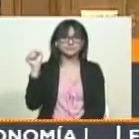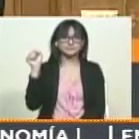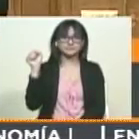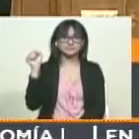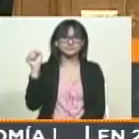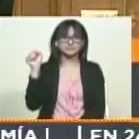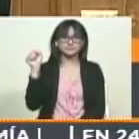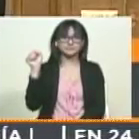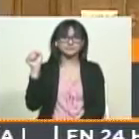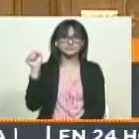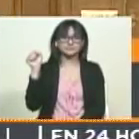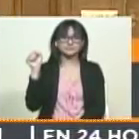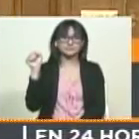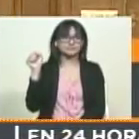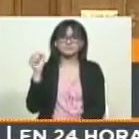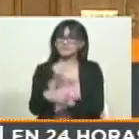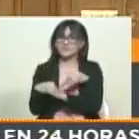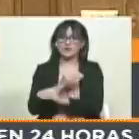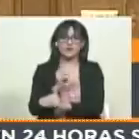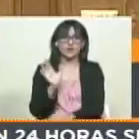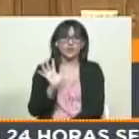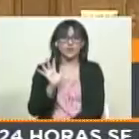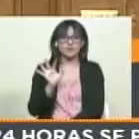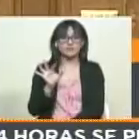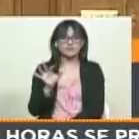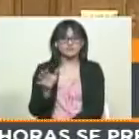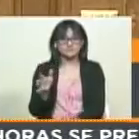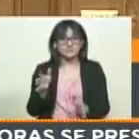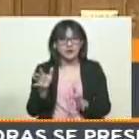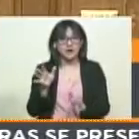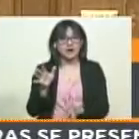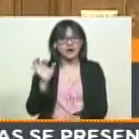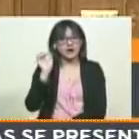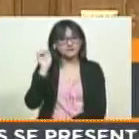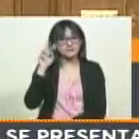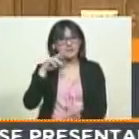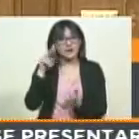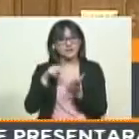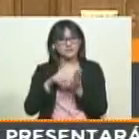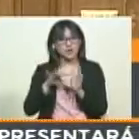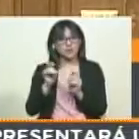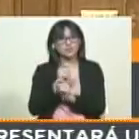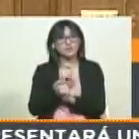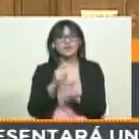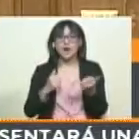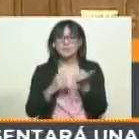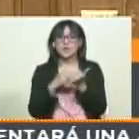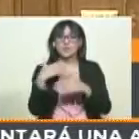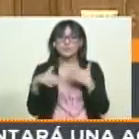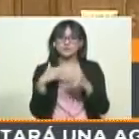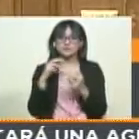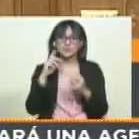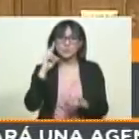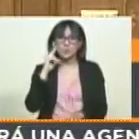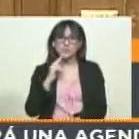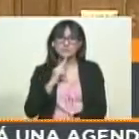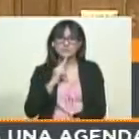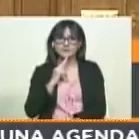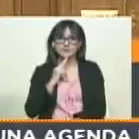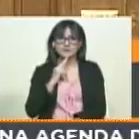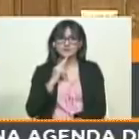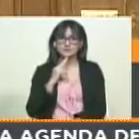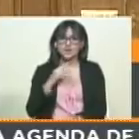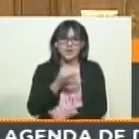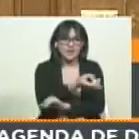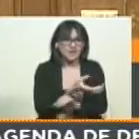invariable. La elección de esta asamblea fue una demostración del apoyo popular al proceso bolivariano en medio de los actos